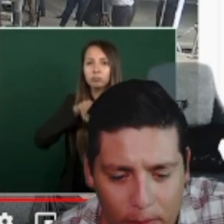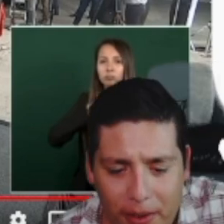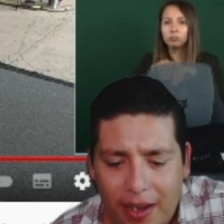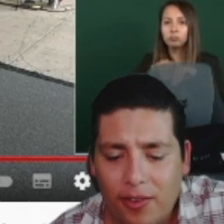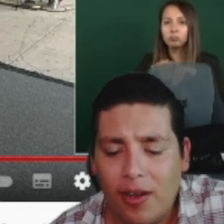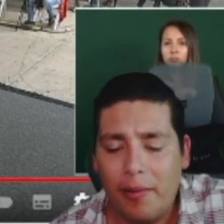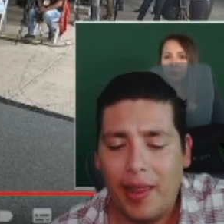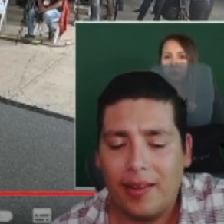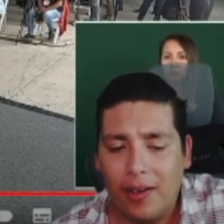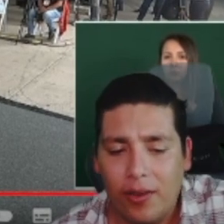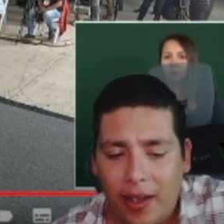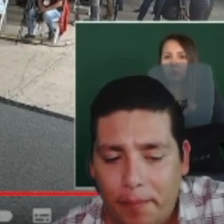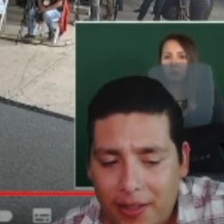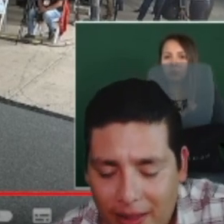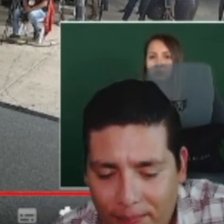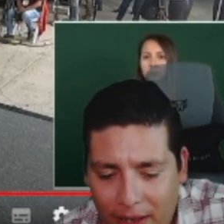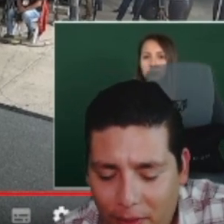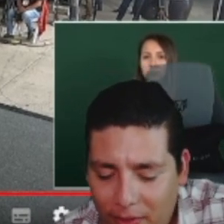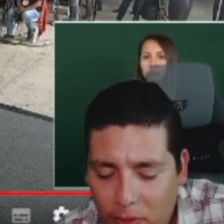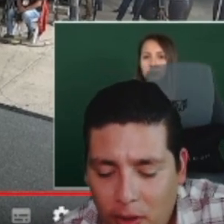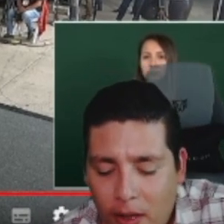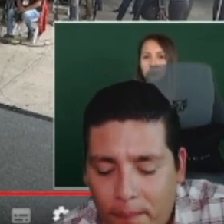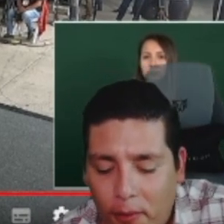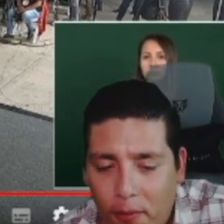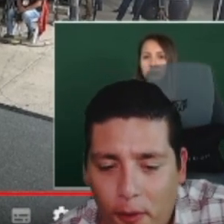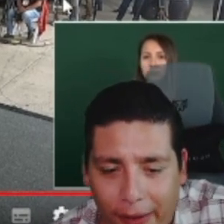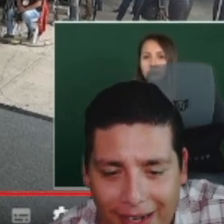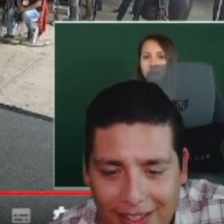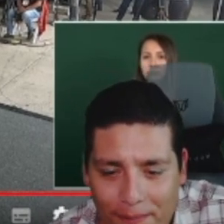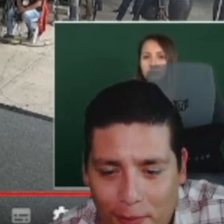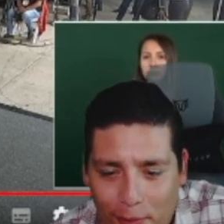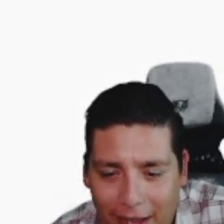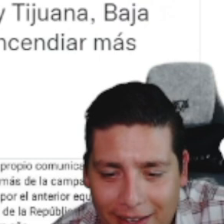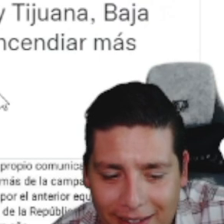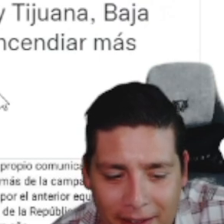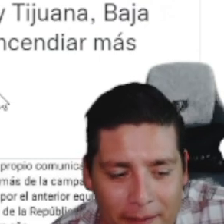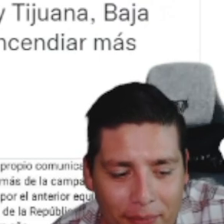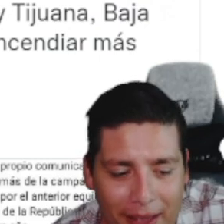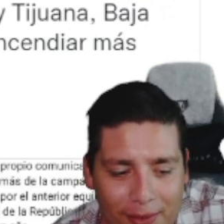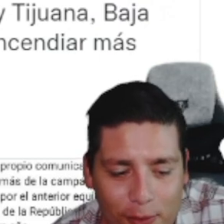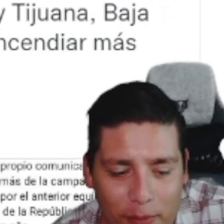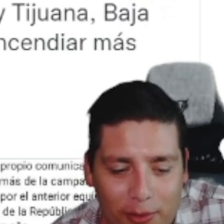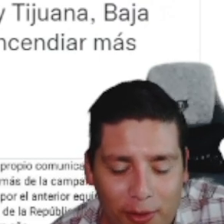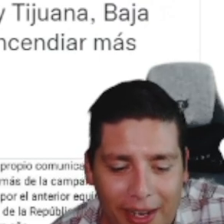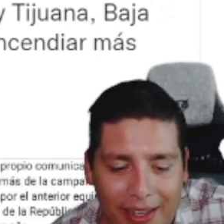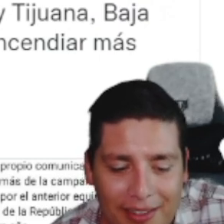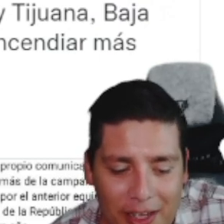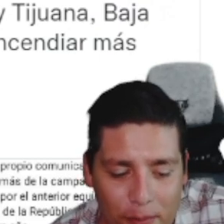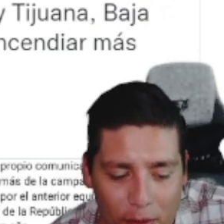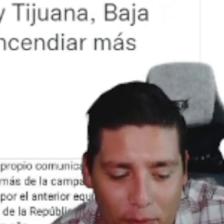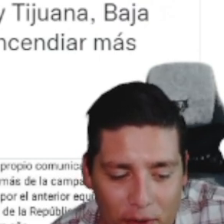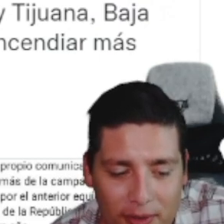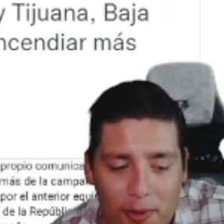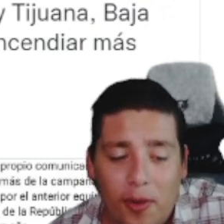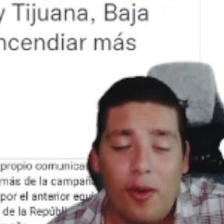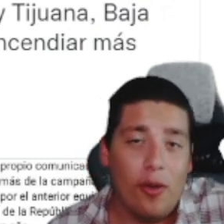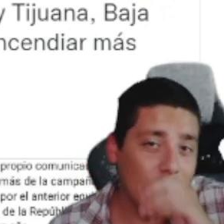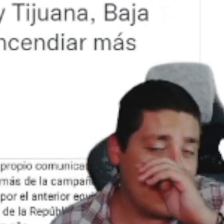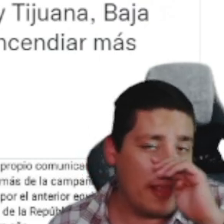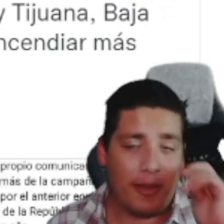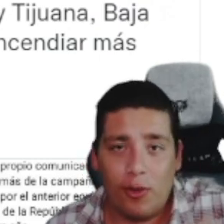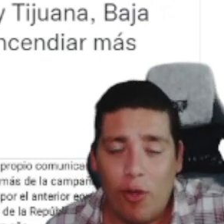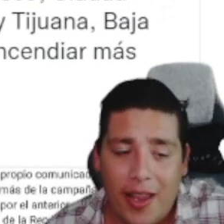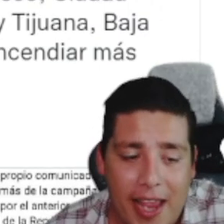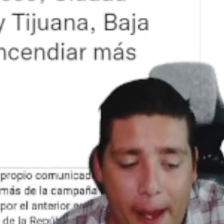¿Ustedes qué opinan? Yo la verdad creo que el presidente lo hizo por mofarse, por burlarse de estos personajes. Y por lo mismo